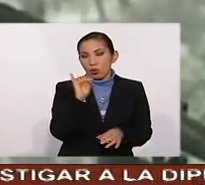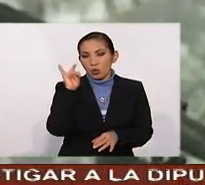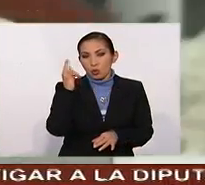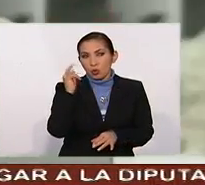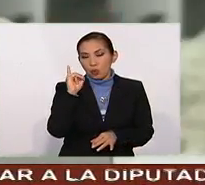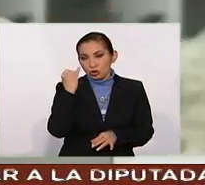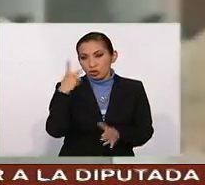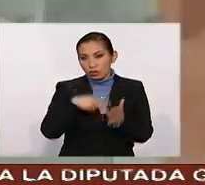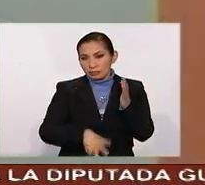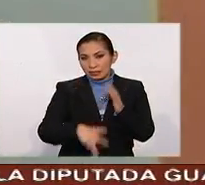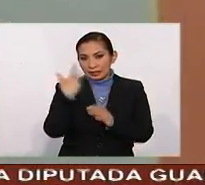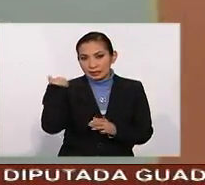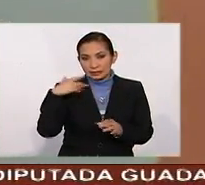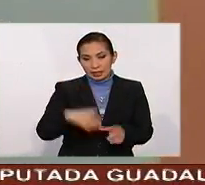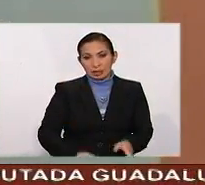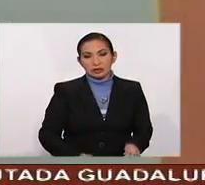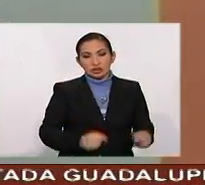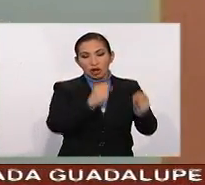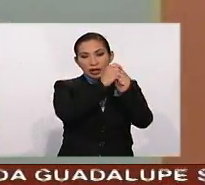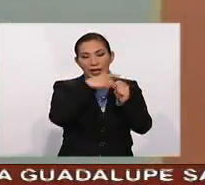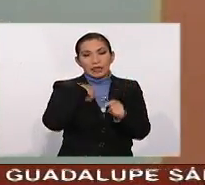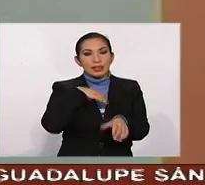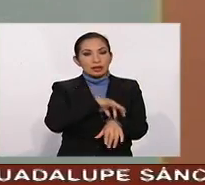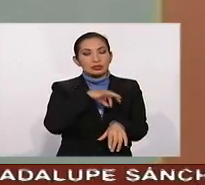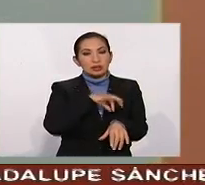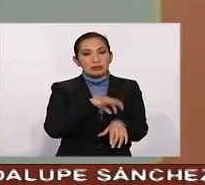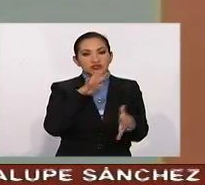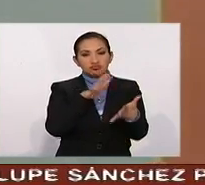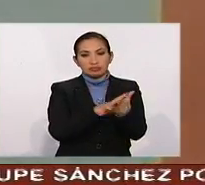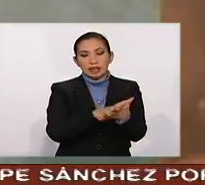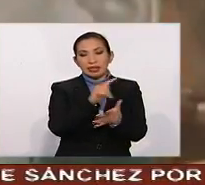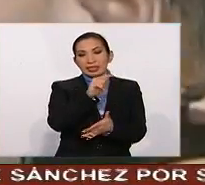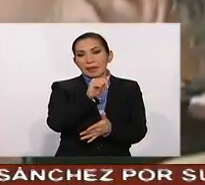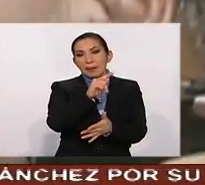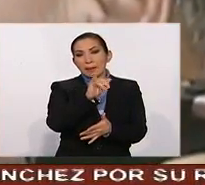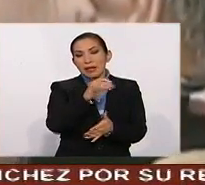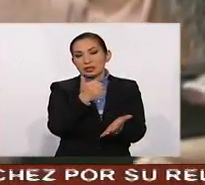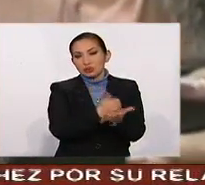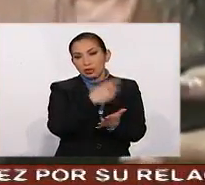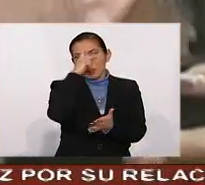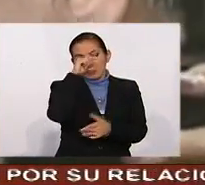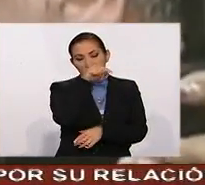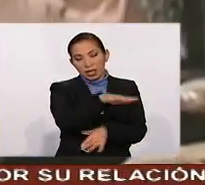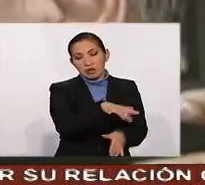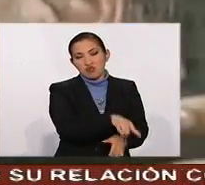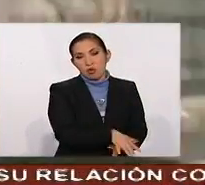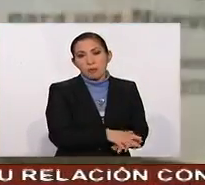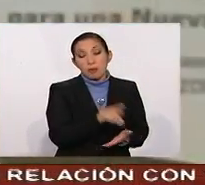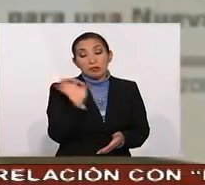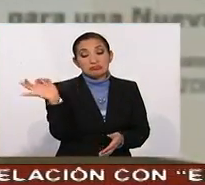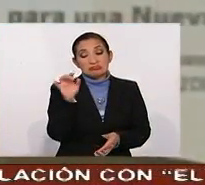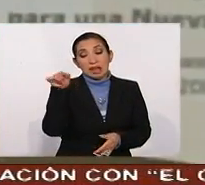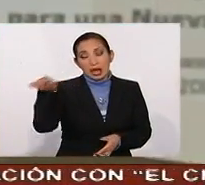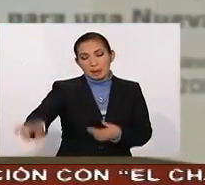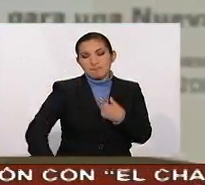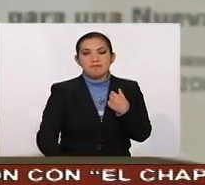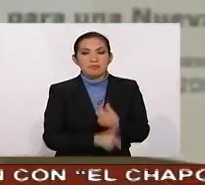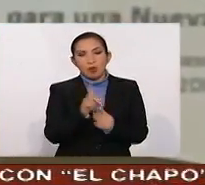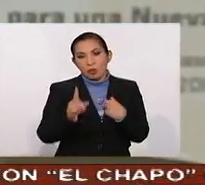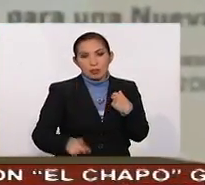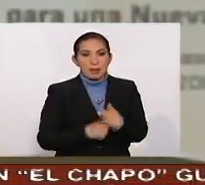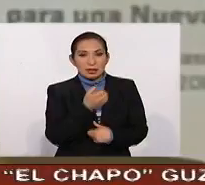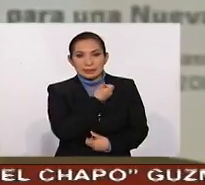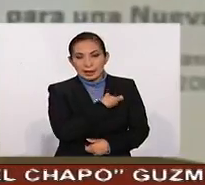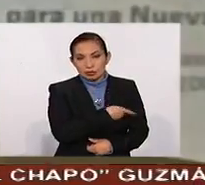del 2013 en la torre médica del reclusorio femenil Tepepan de la Ciudad de México por presuntos problemas